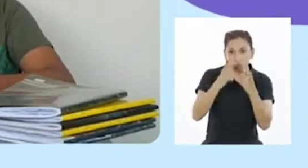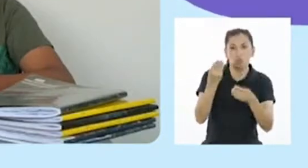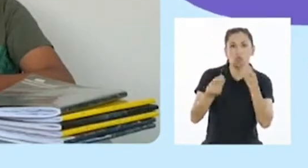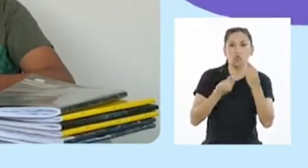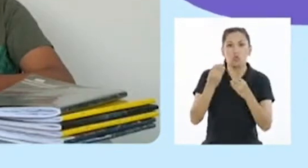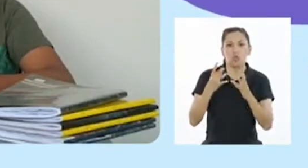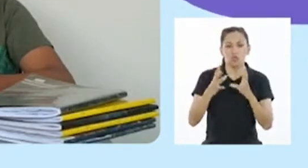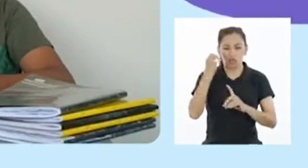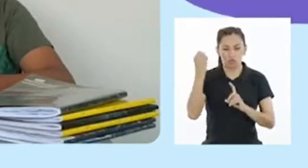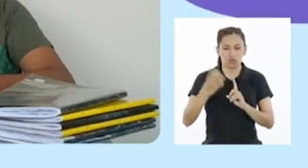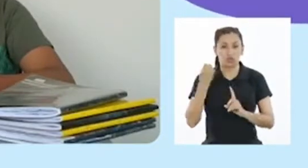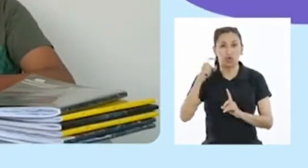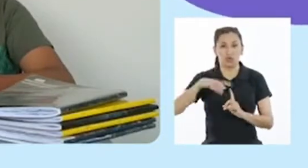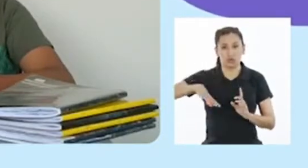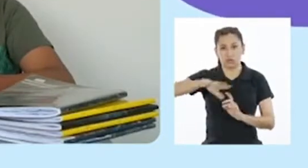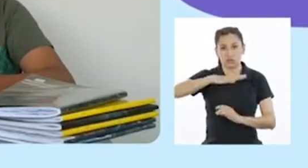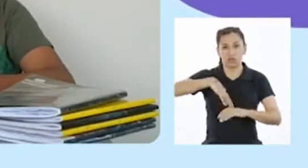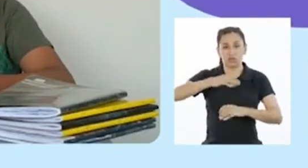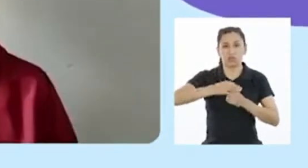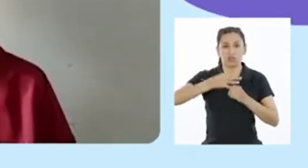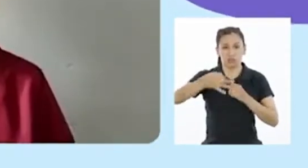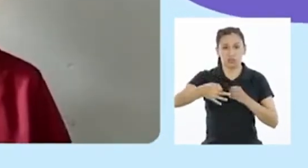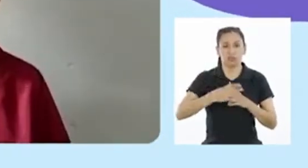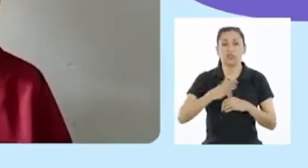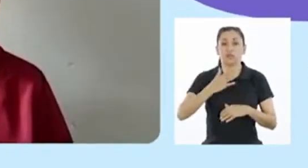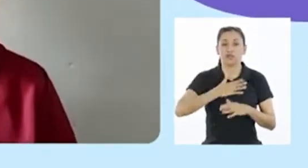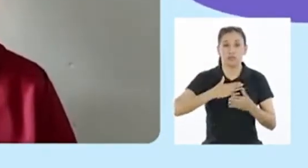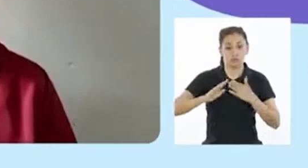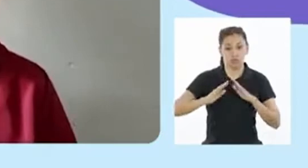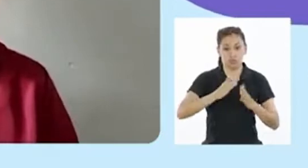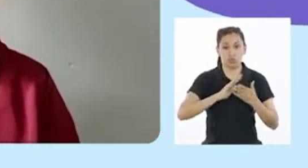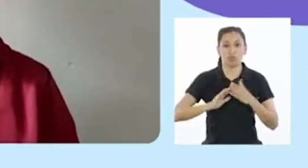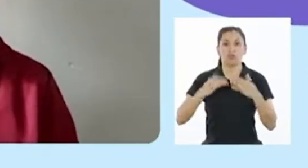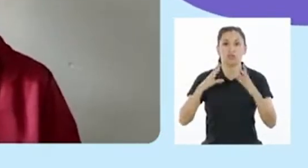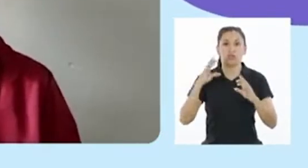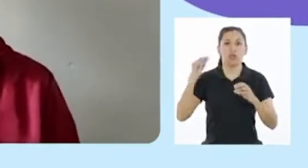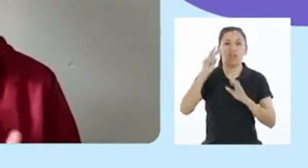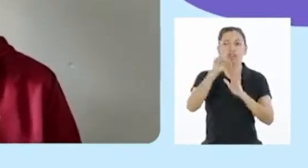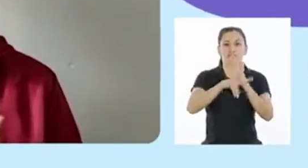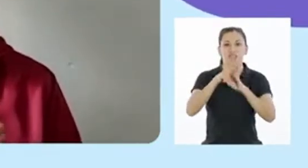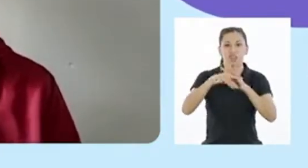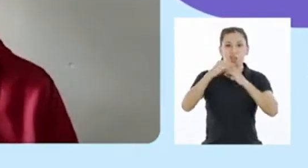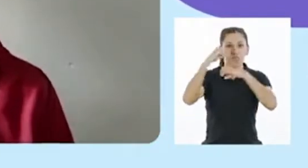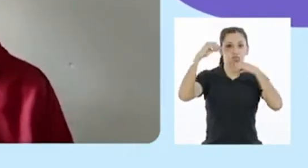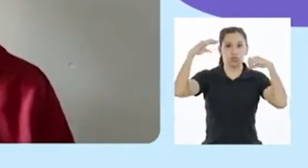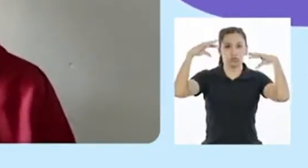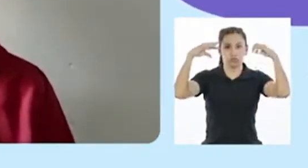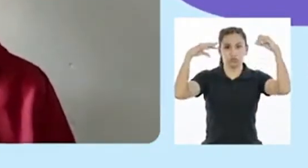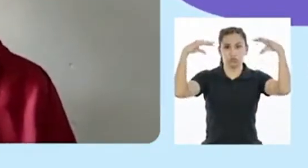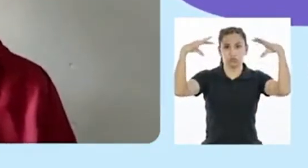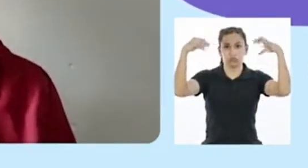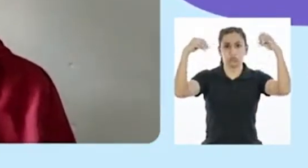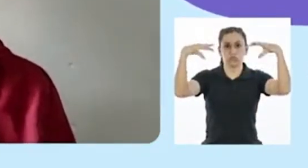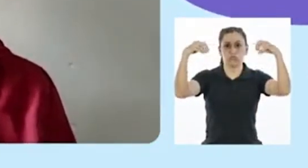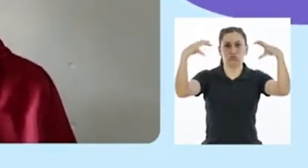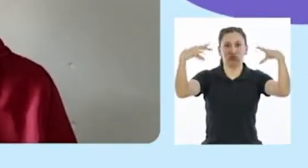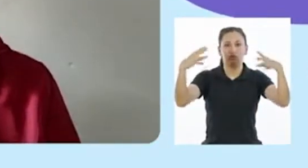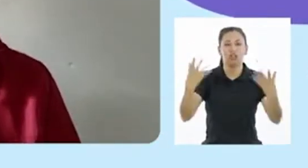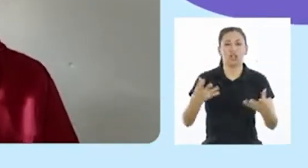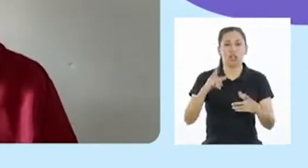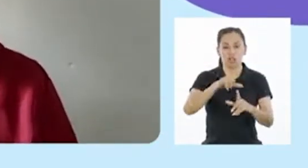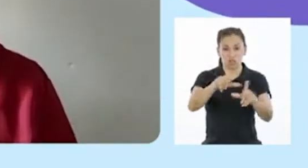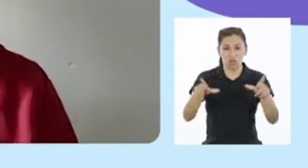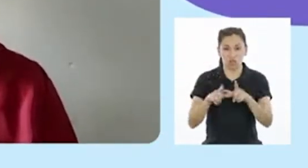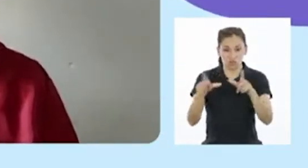están enfrentando a los hechos delictivos en la región. En mi ciudad han puesto cámaras de videovigilancia ubicadas en